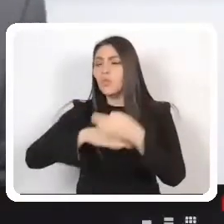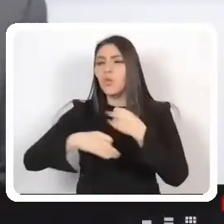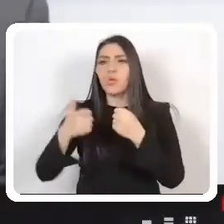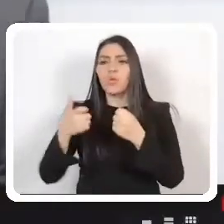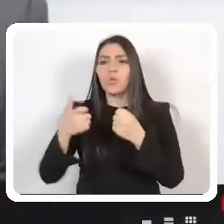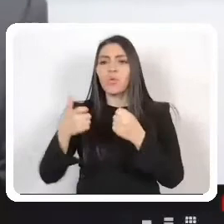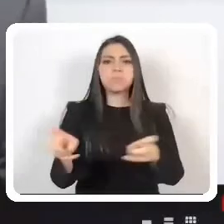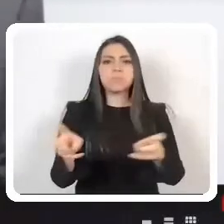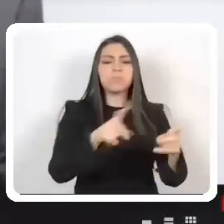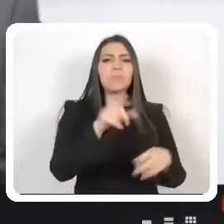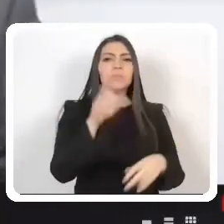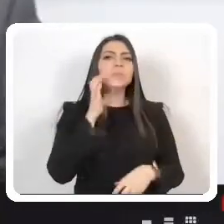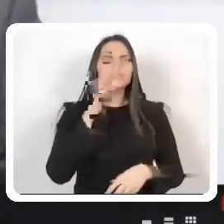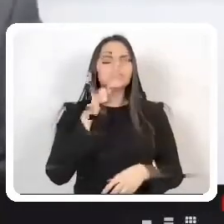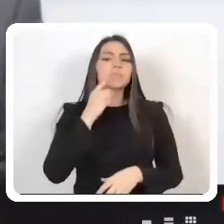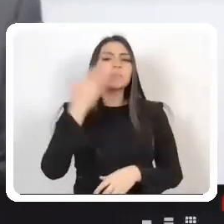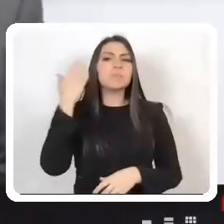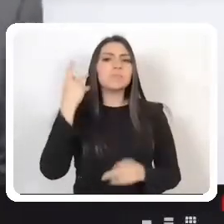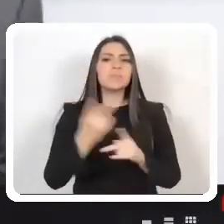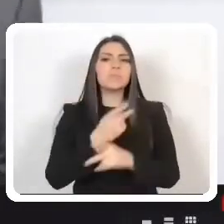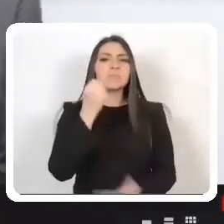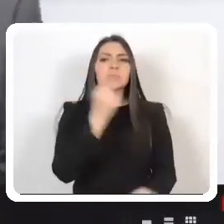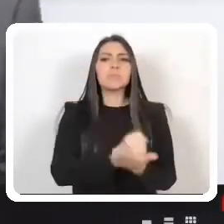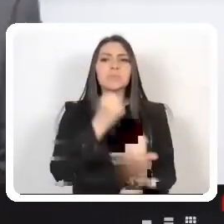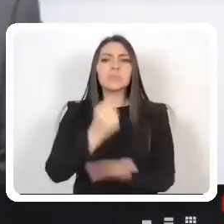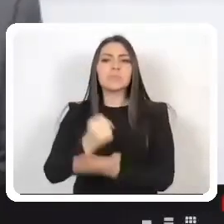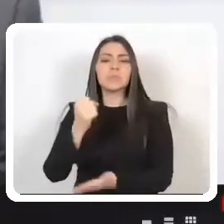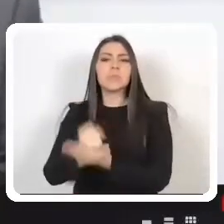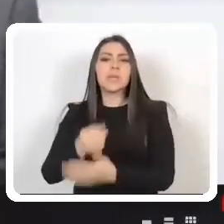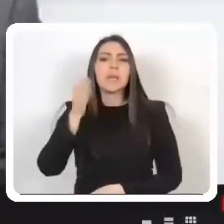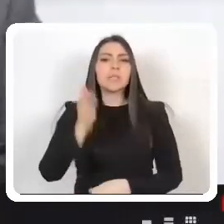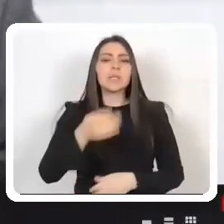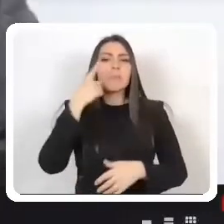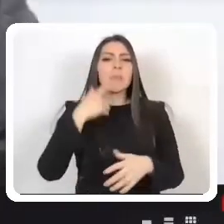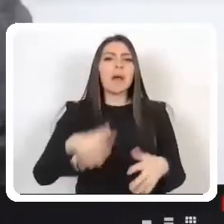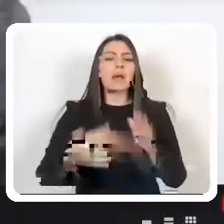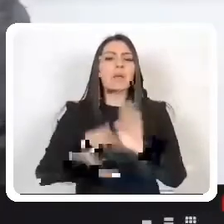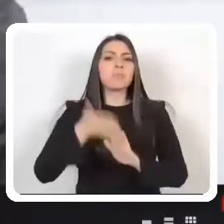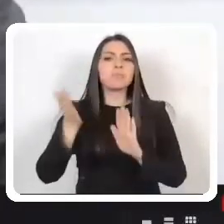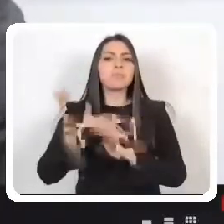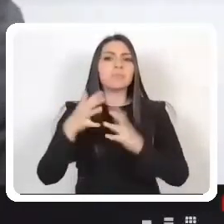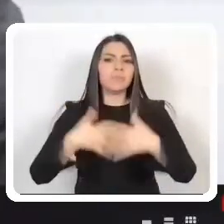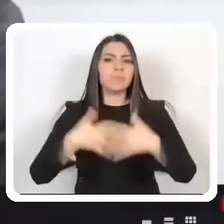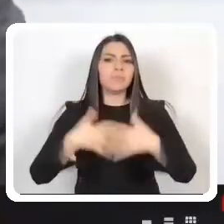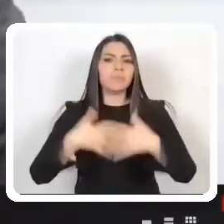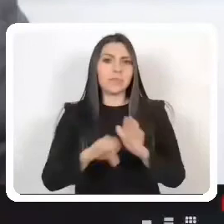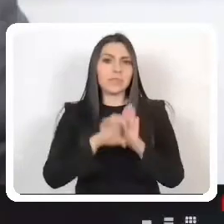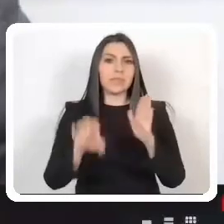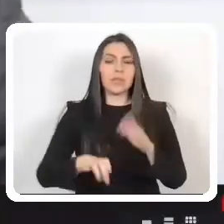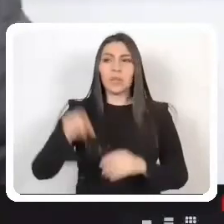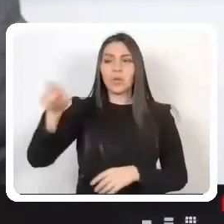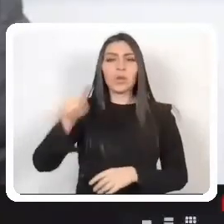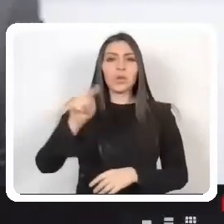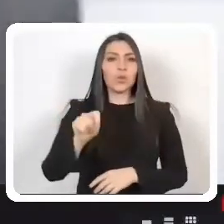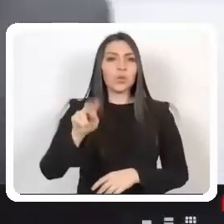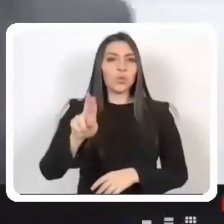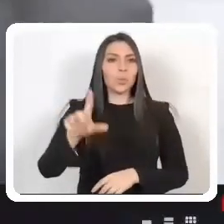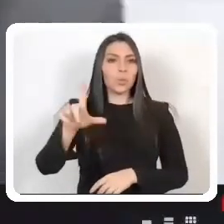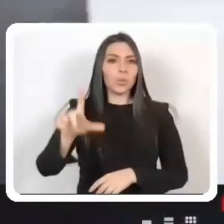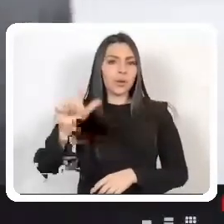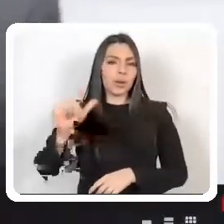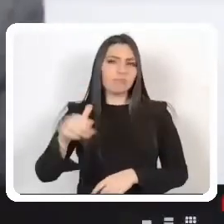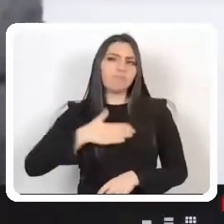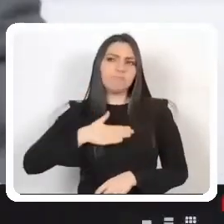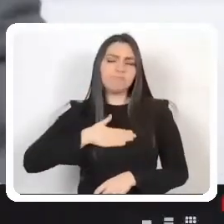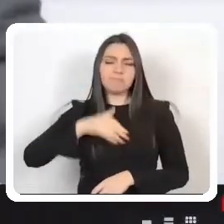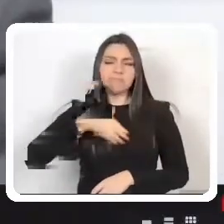Congreso para la construcción y ampliación de las refinerías. Ay, Tula, ¿cómo te recuerdo? Hemos